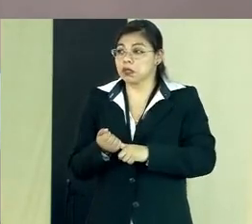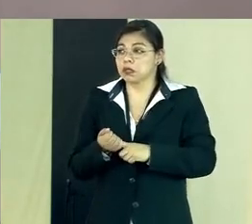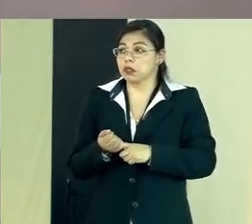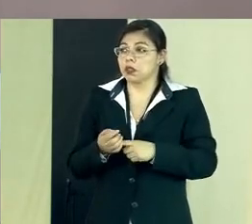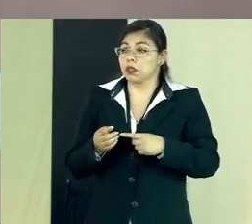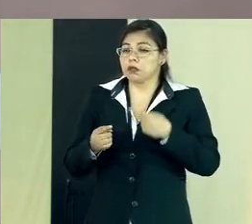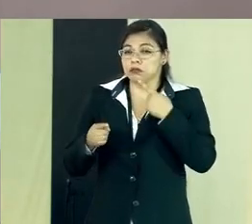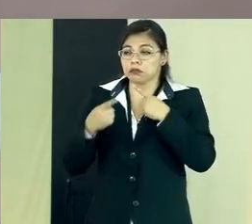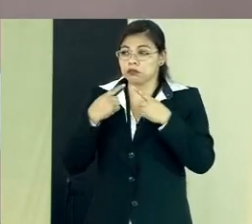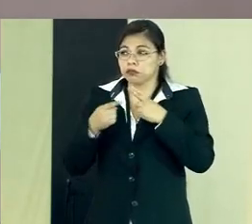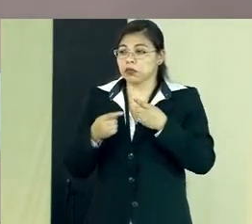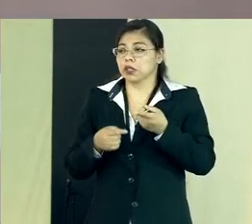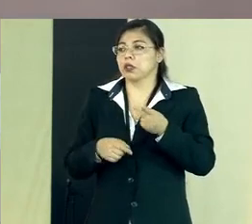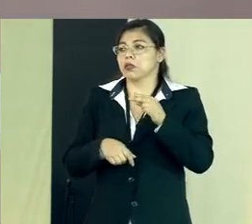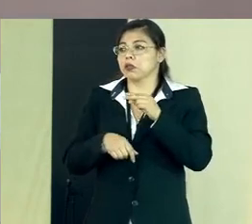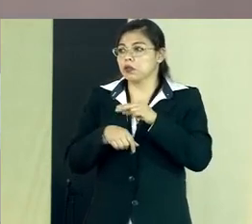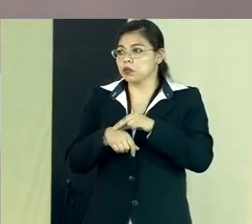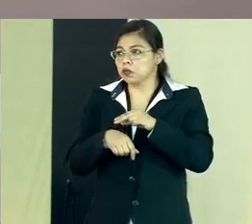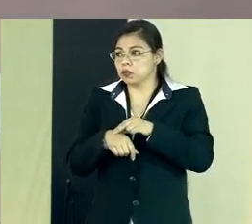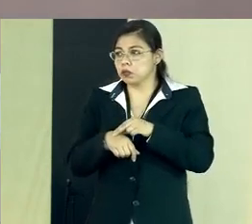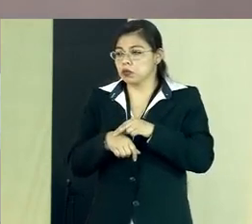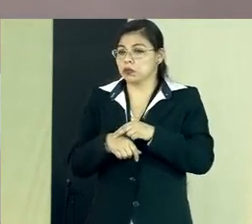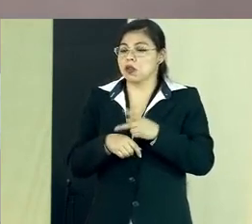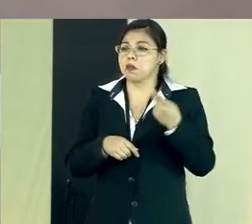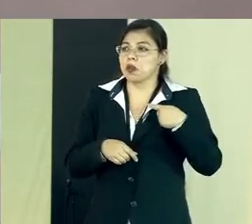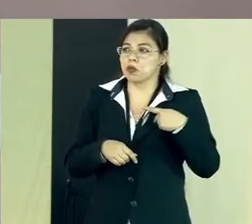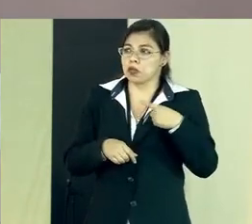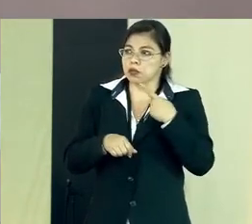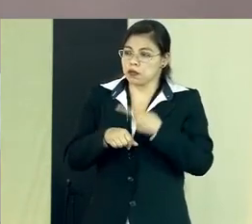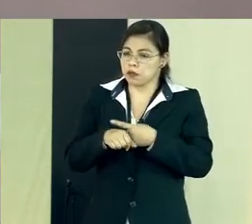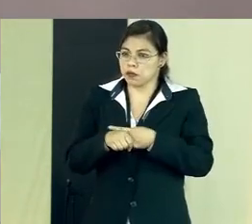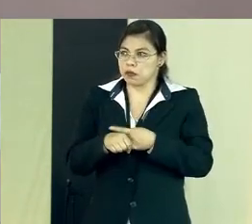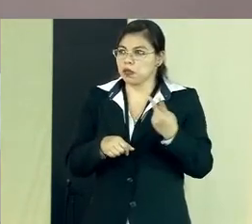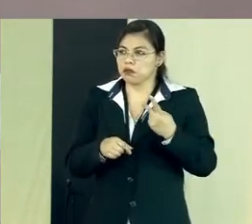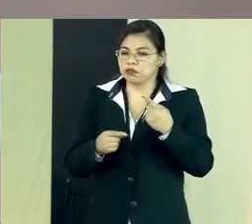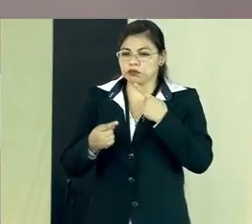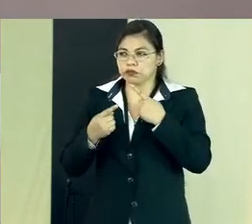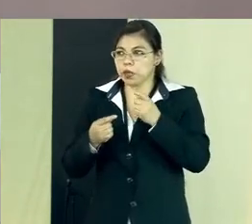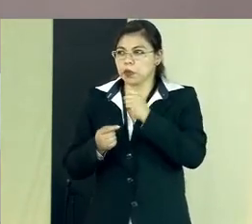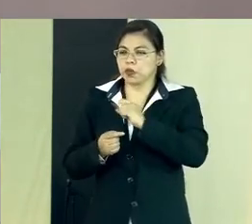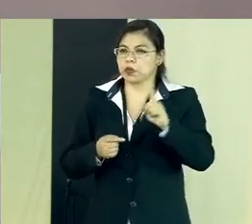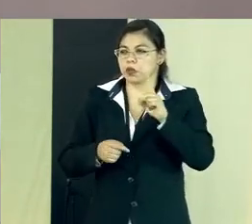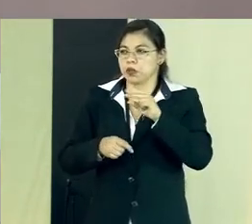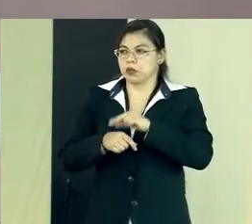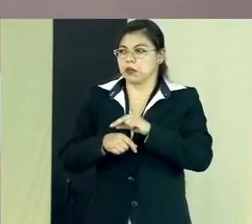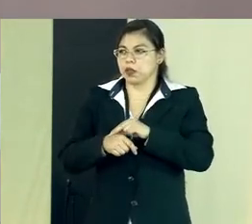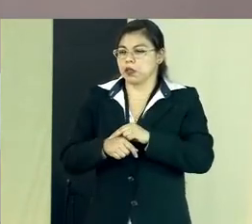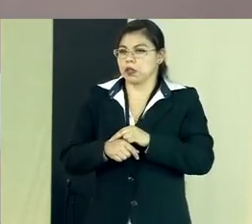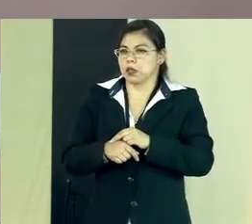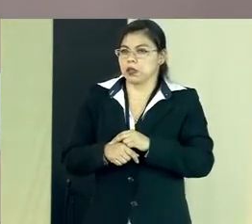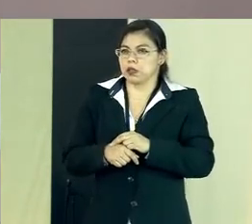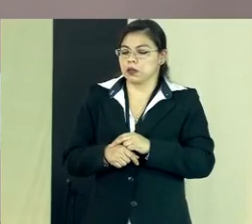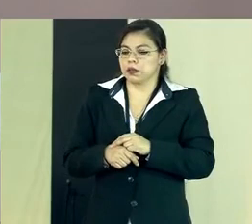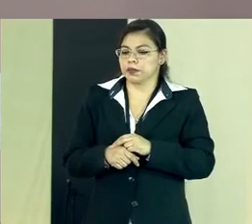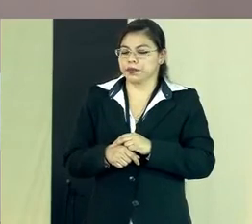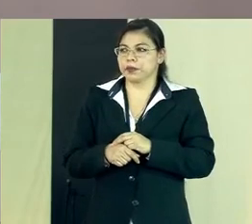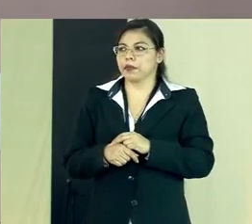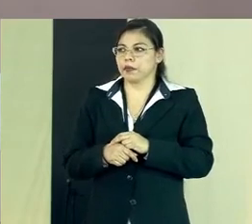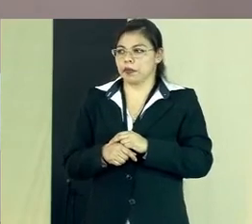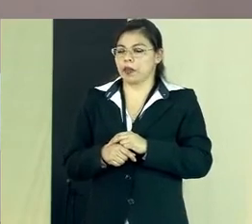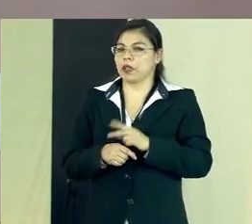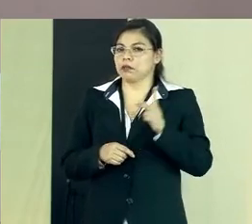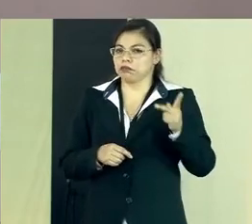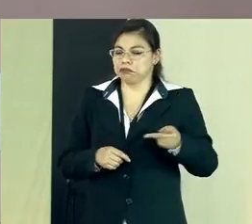entre los médicos y sus pacientes los profesionales médicos no saben cómo plantear las